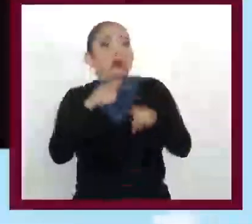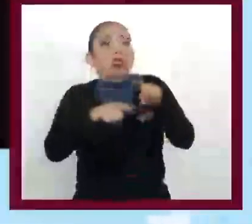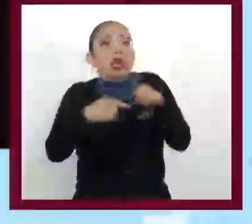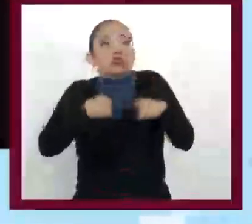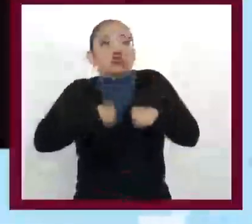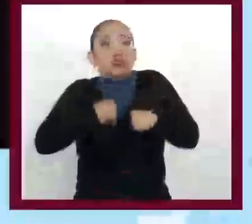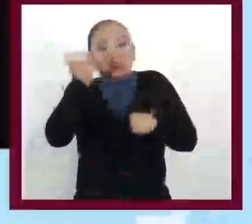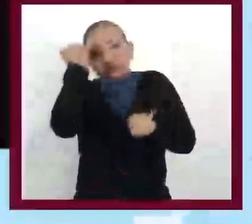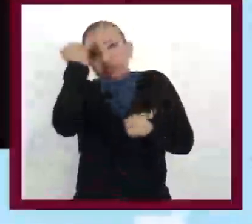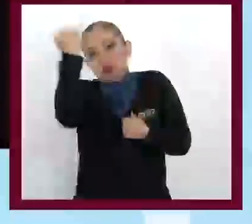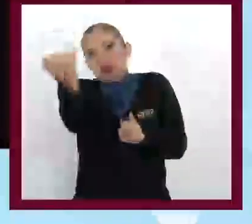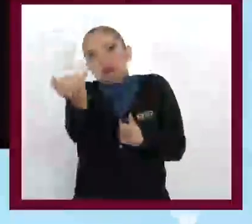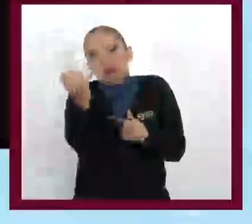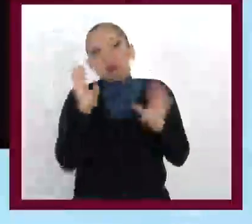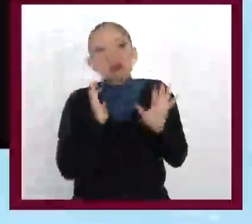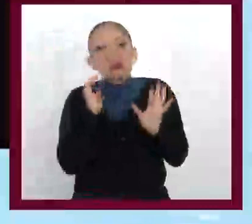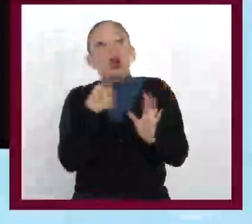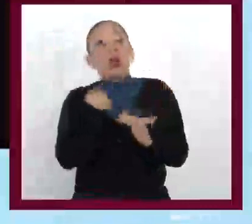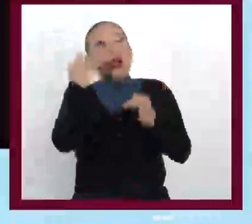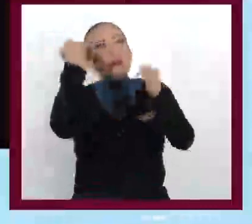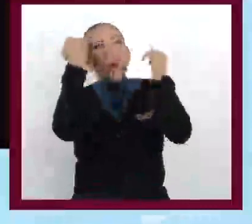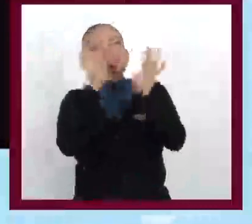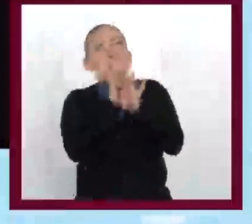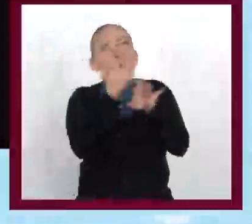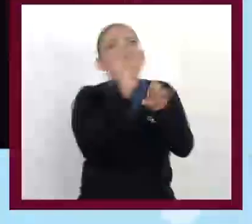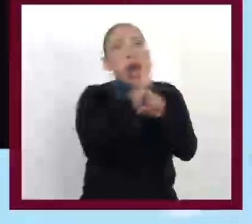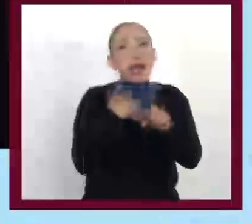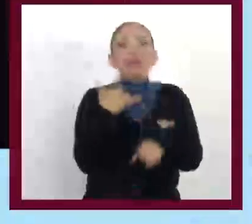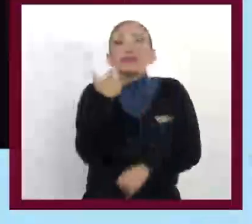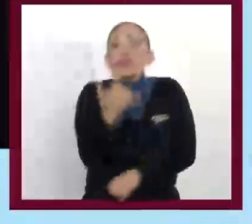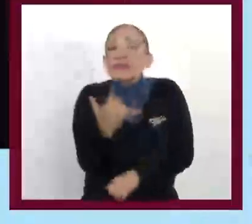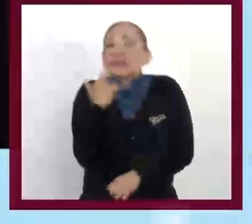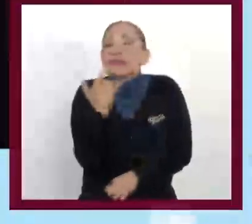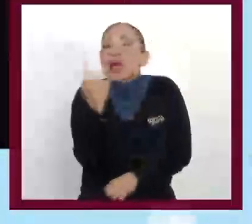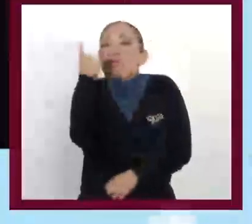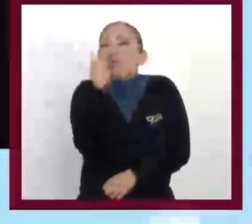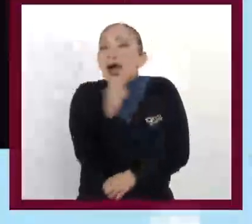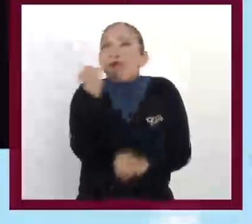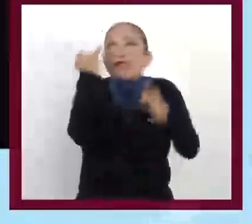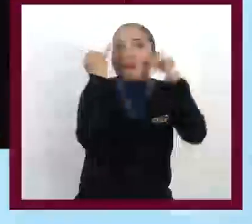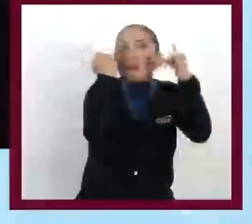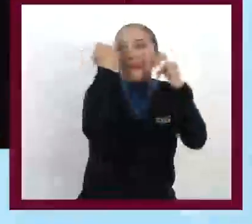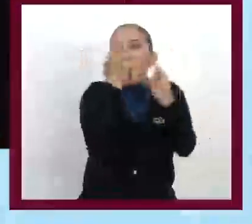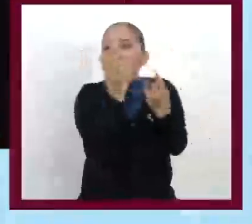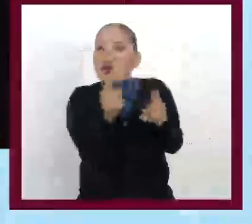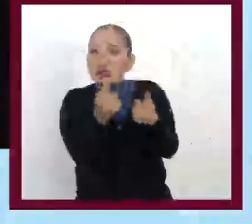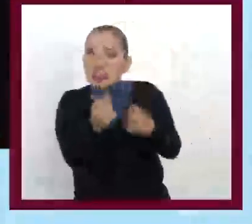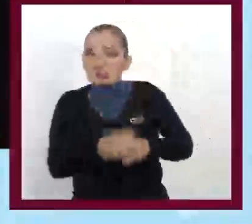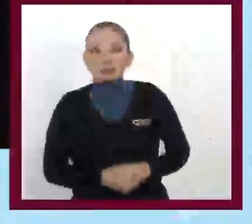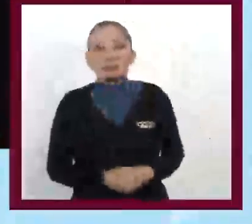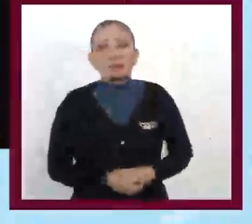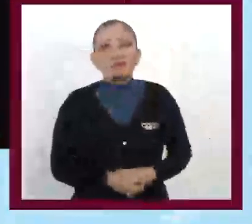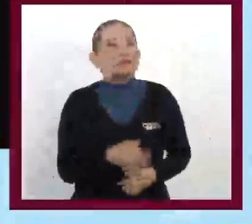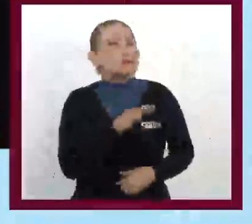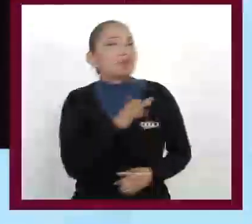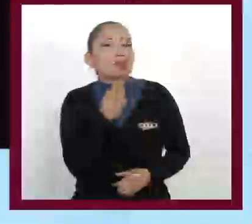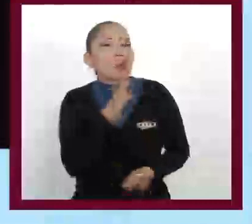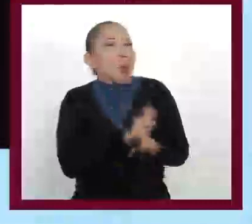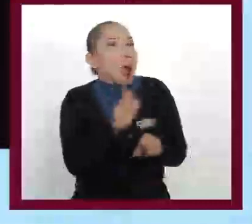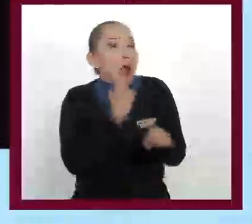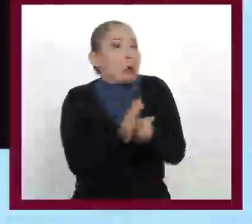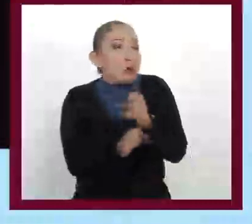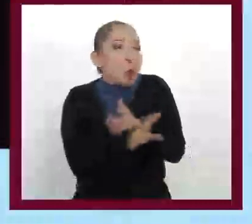sonidos depende de nuestra imaginación y de nuestra creatividad y sobre todo de echarle ganas para inventar y hacer música. ¿Qué